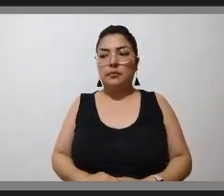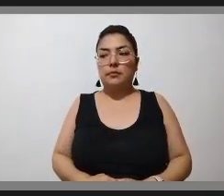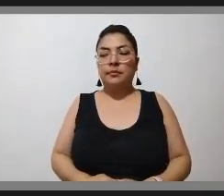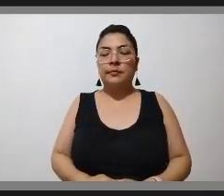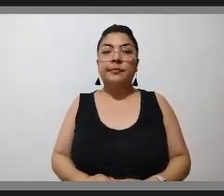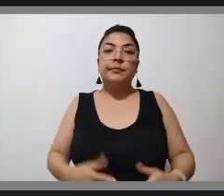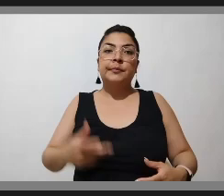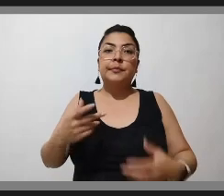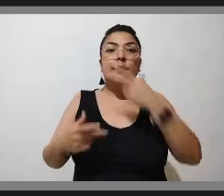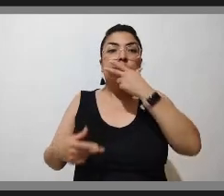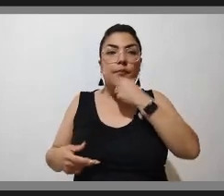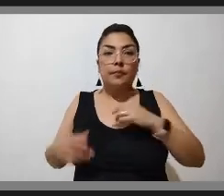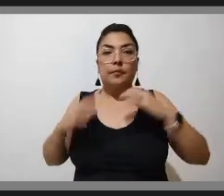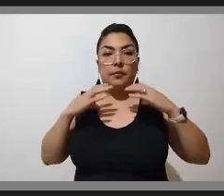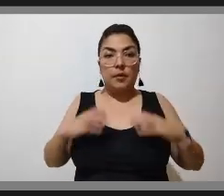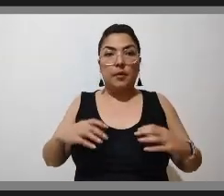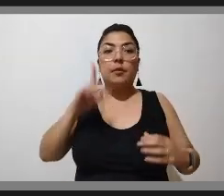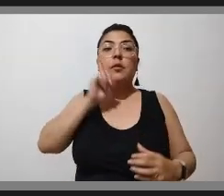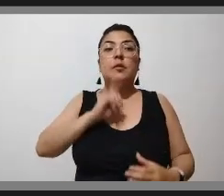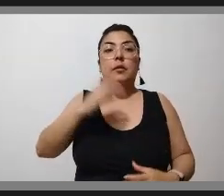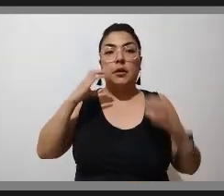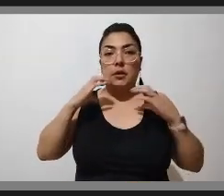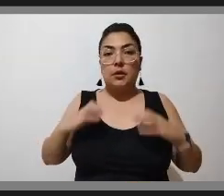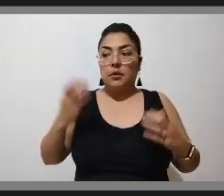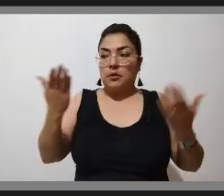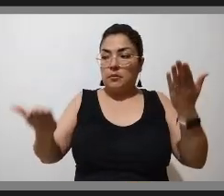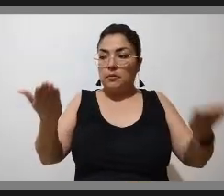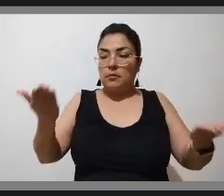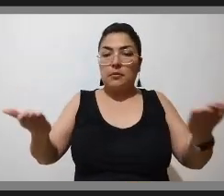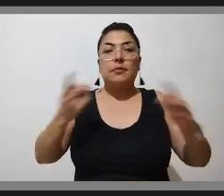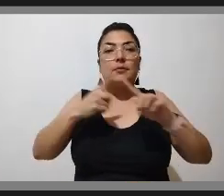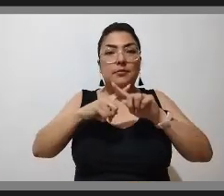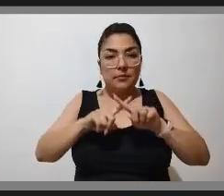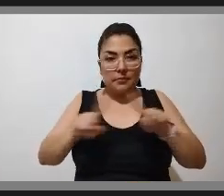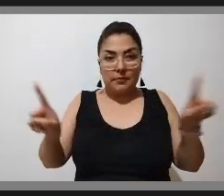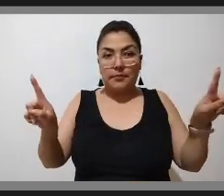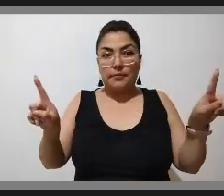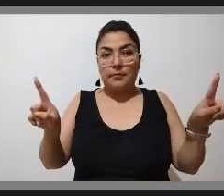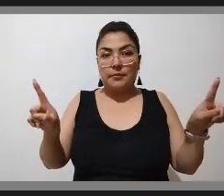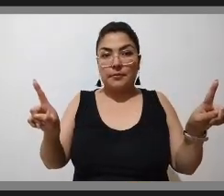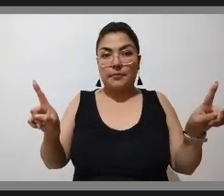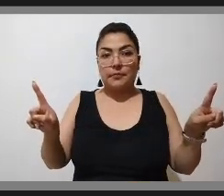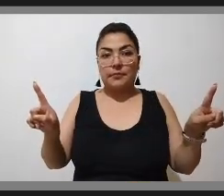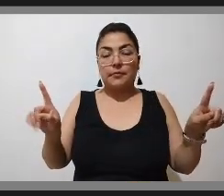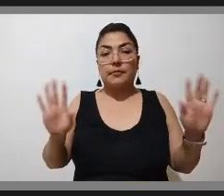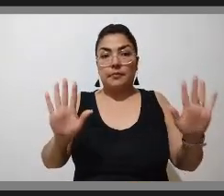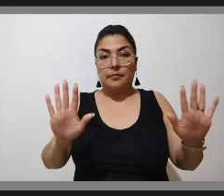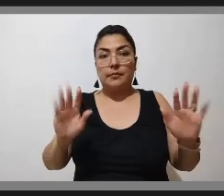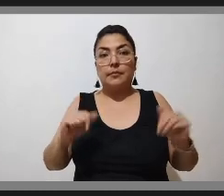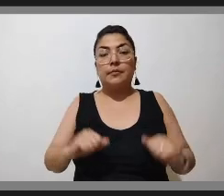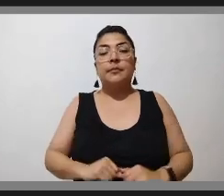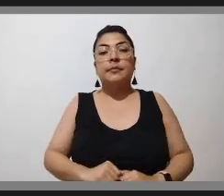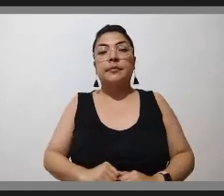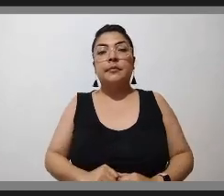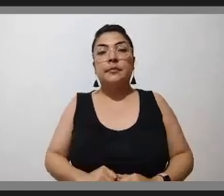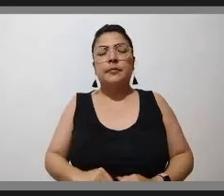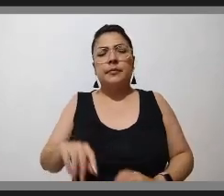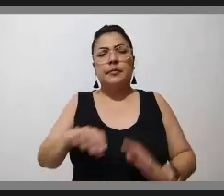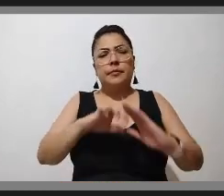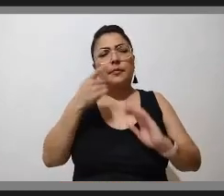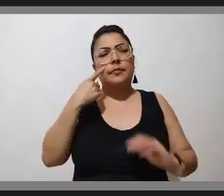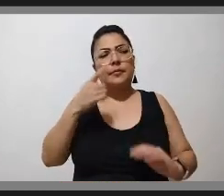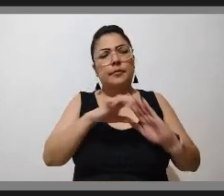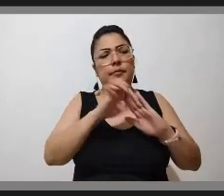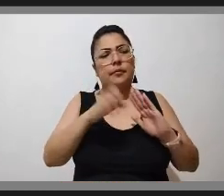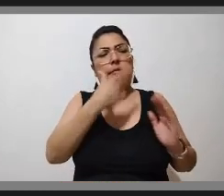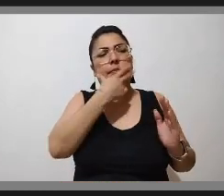somos iguales biológicamente, tenemos que verlo con esa perspectiva. ¿Cuál es esa perspectiva? ¿Qué necesitan los hombres y